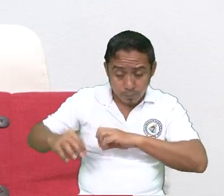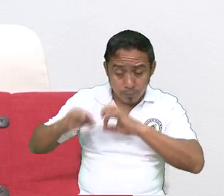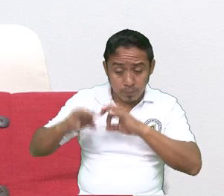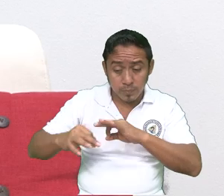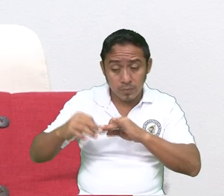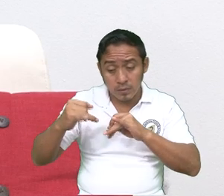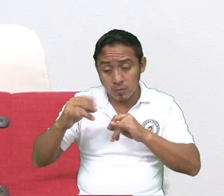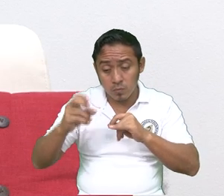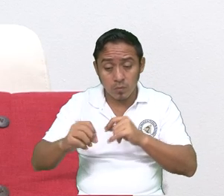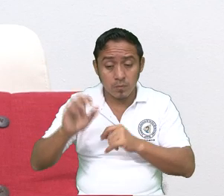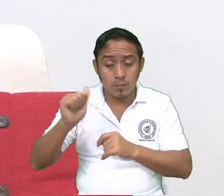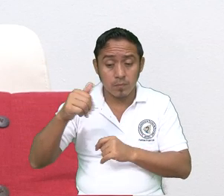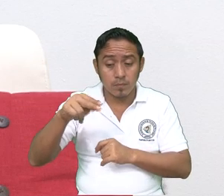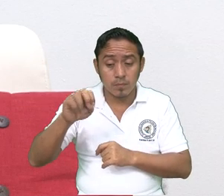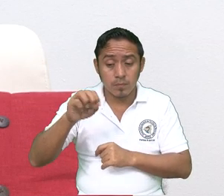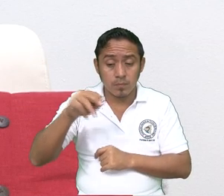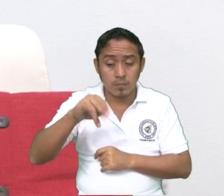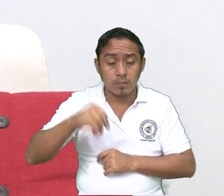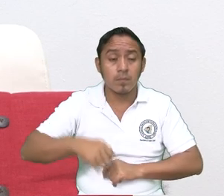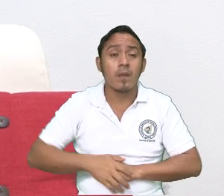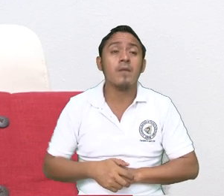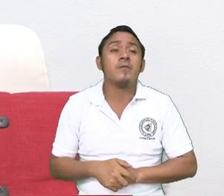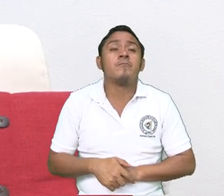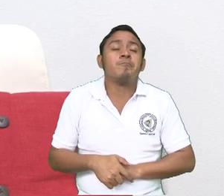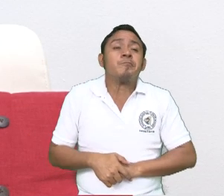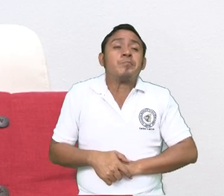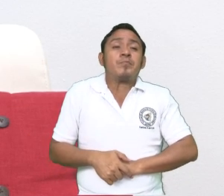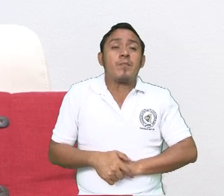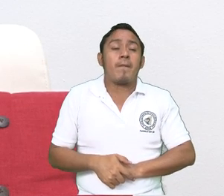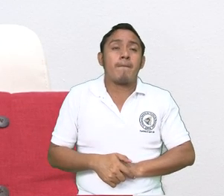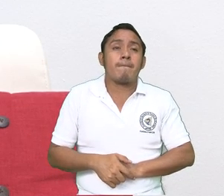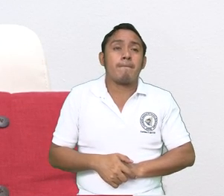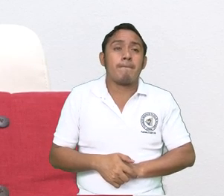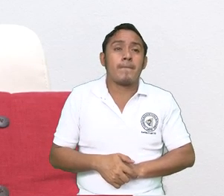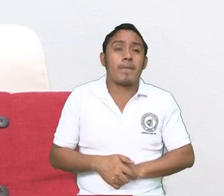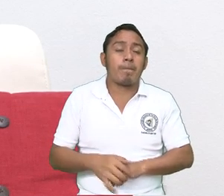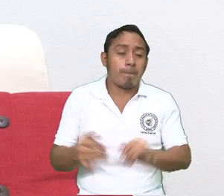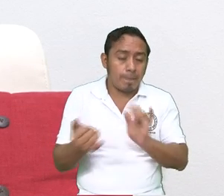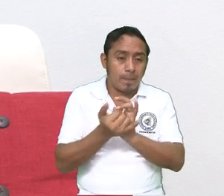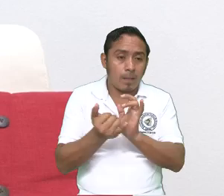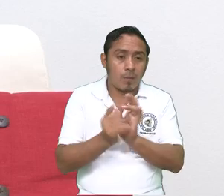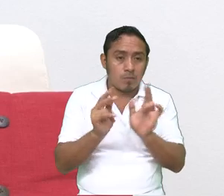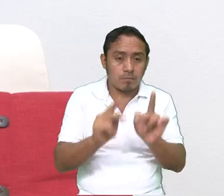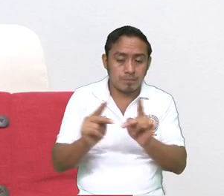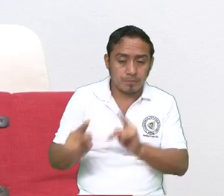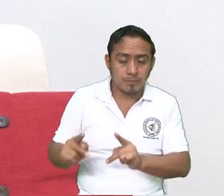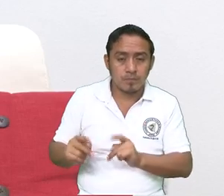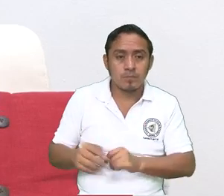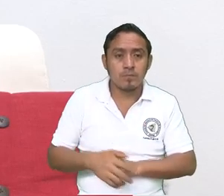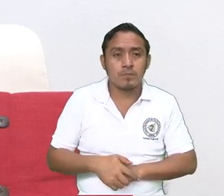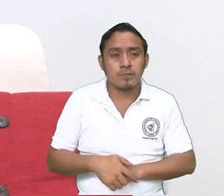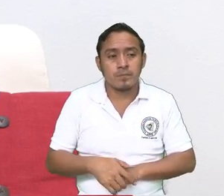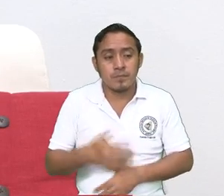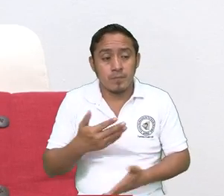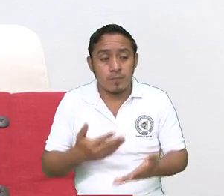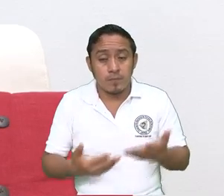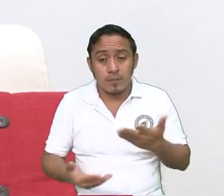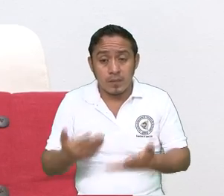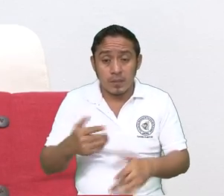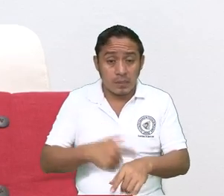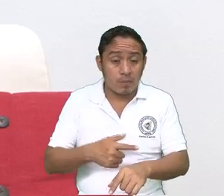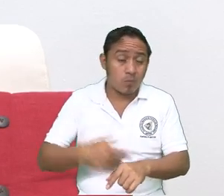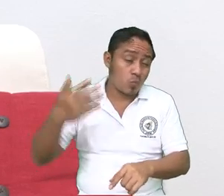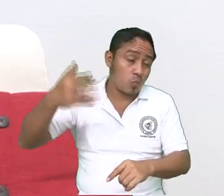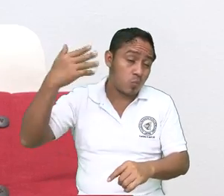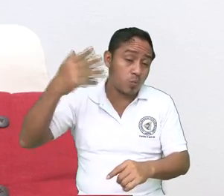proceso de anemia es importante también personas de que han sufrido quizá un cáncer tiempo atrás